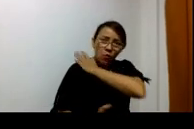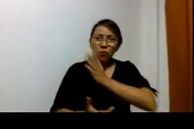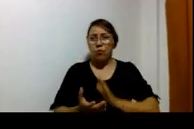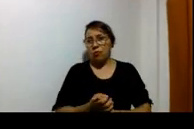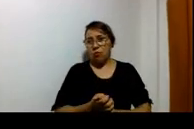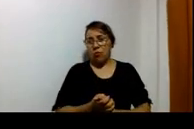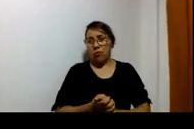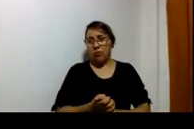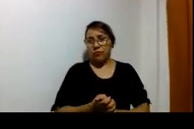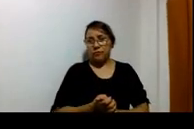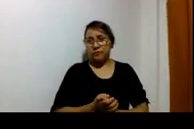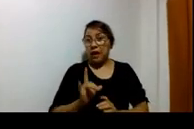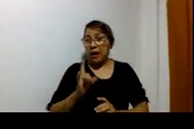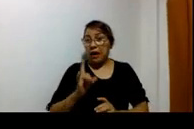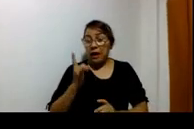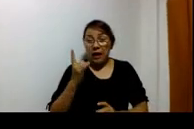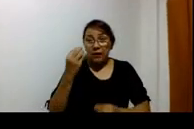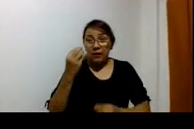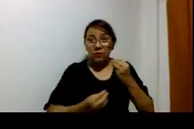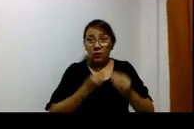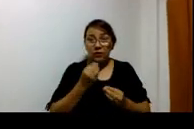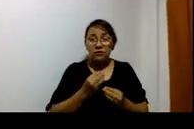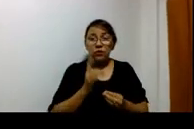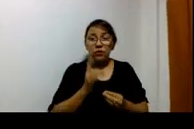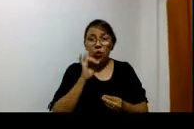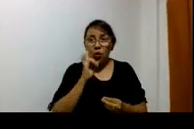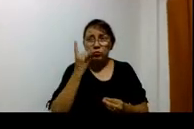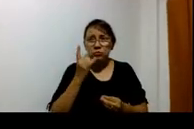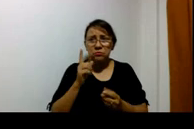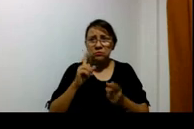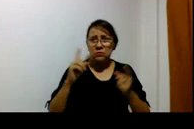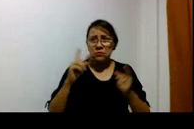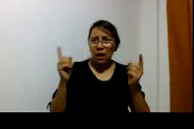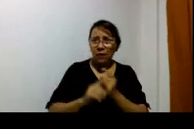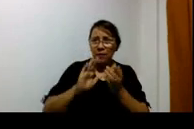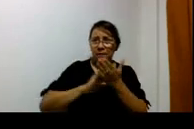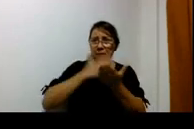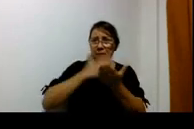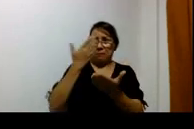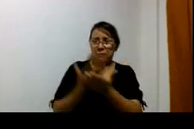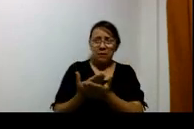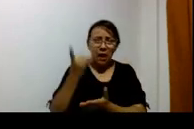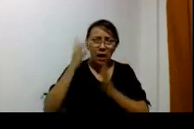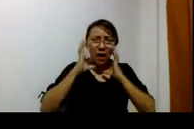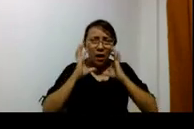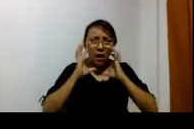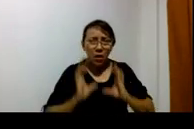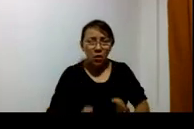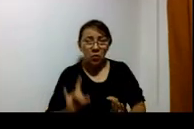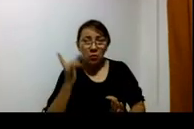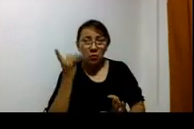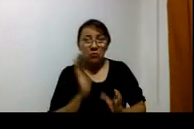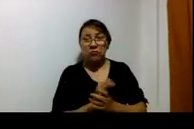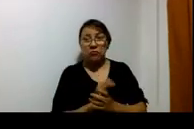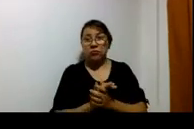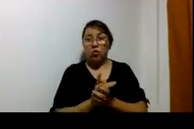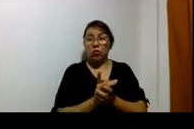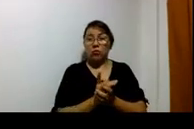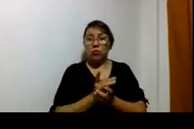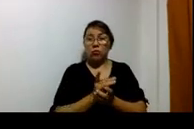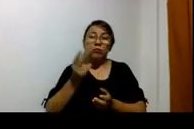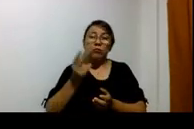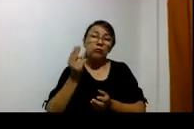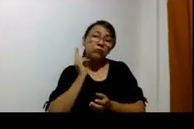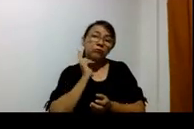en manera inmediata, expresan inmediatamente cambios que suceden en el organismo. ¿Cómo? Puede ser la toma de pulso o